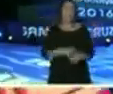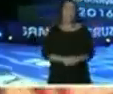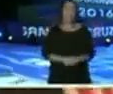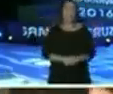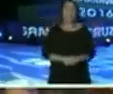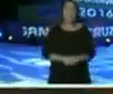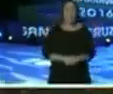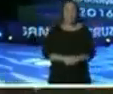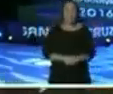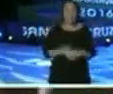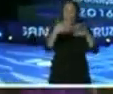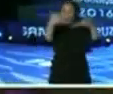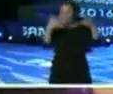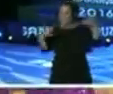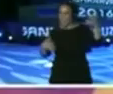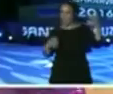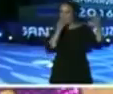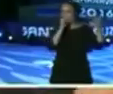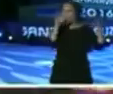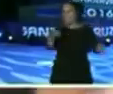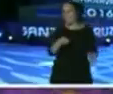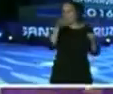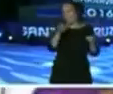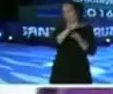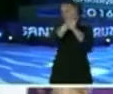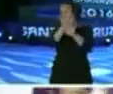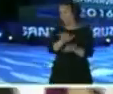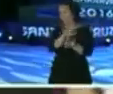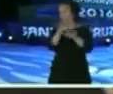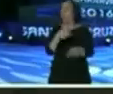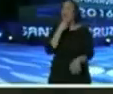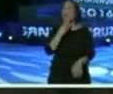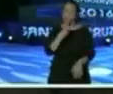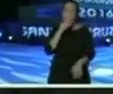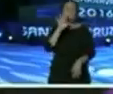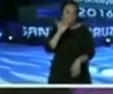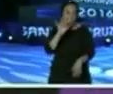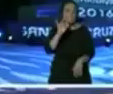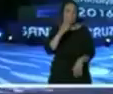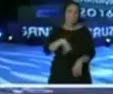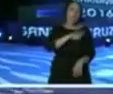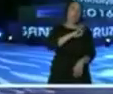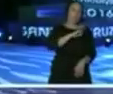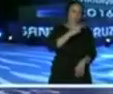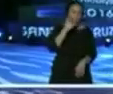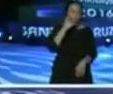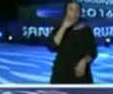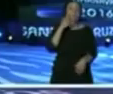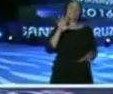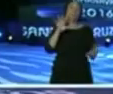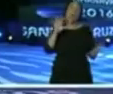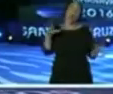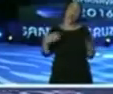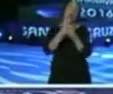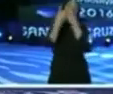de Murga no se utiliza la demagogia. ¡Qué bonita la demagogia! ¡Anda, mamelucos! Y como una varadita, eso les